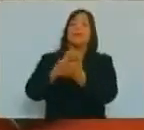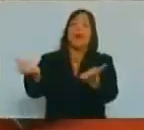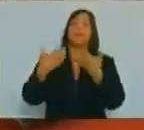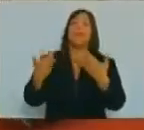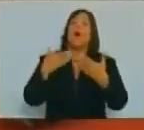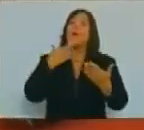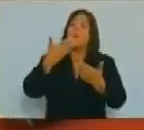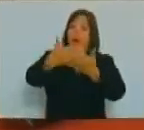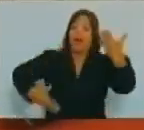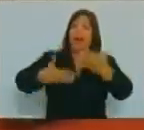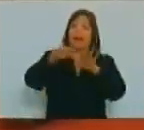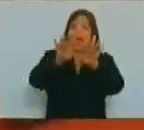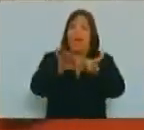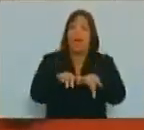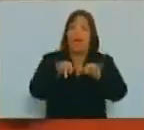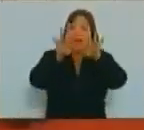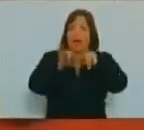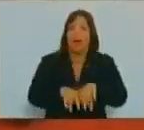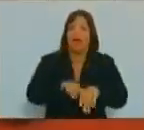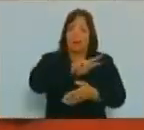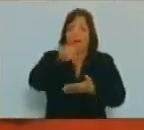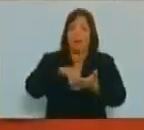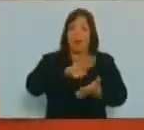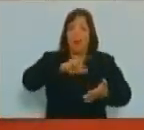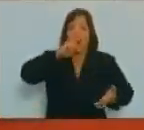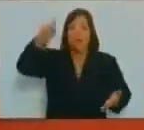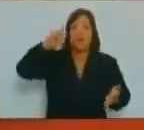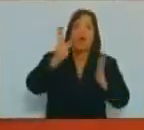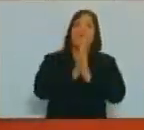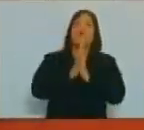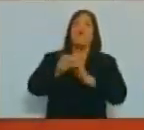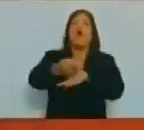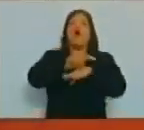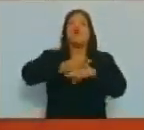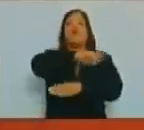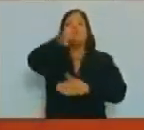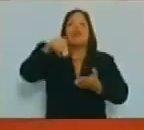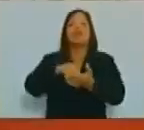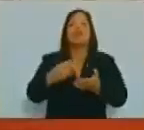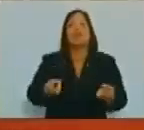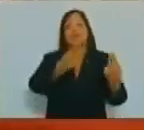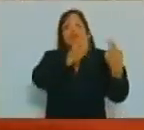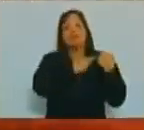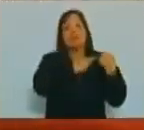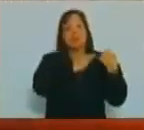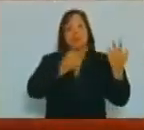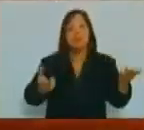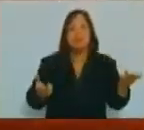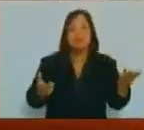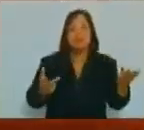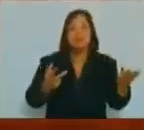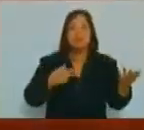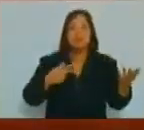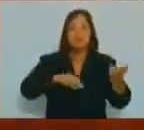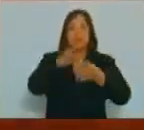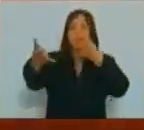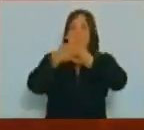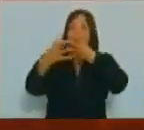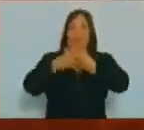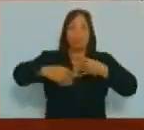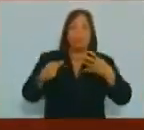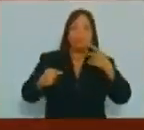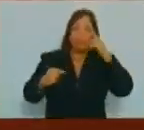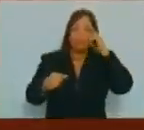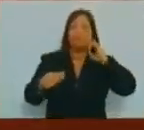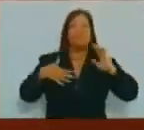cartas al gobierno nacional para que sea el gobierno nacional quien asume el problema de todas las los retenes policiales que ellos